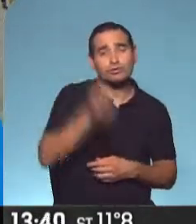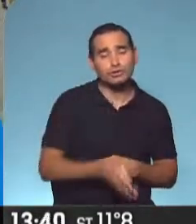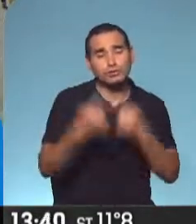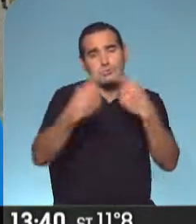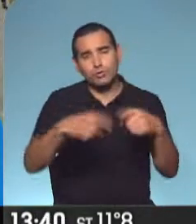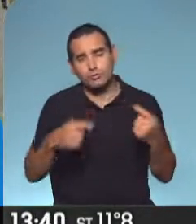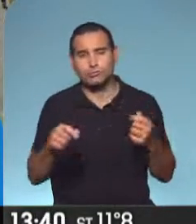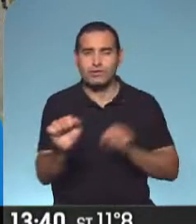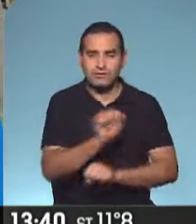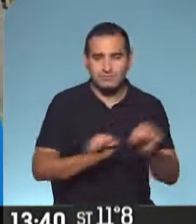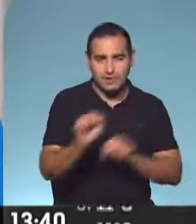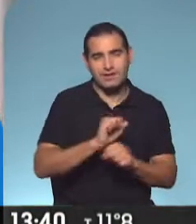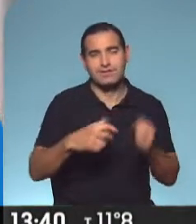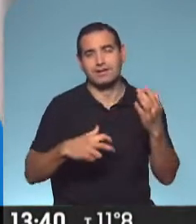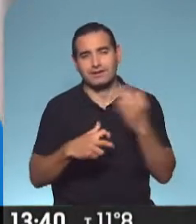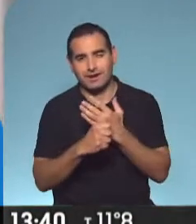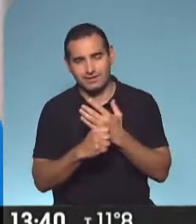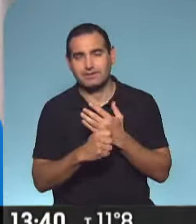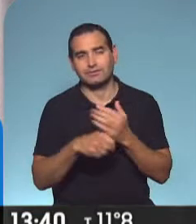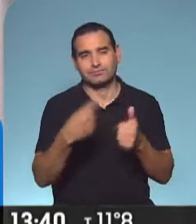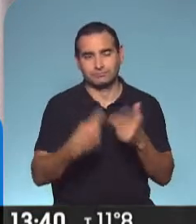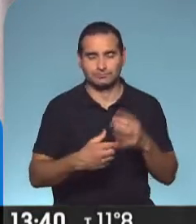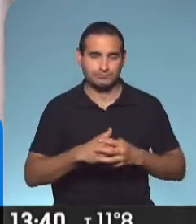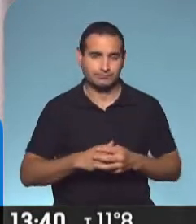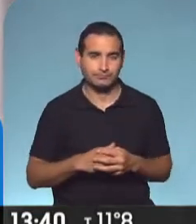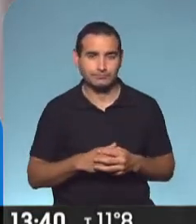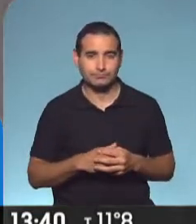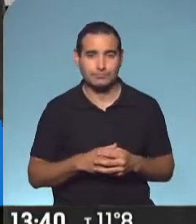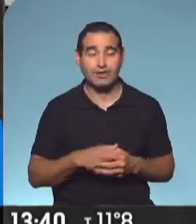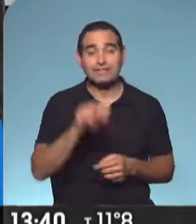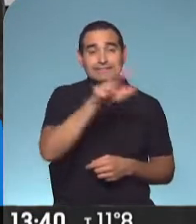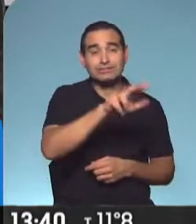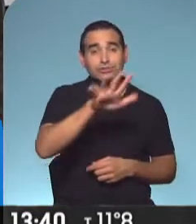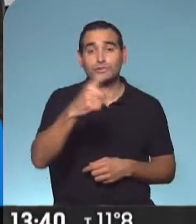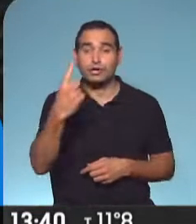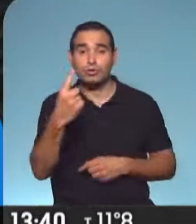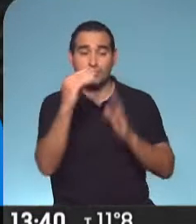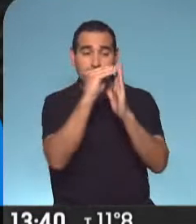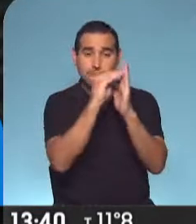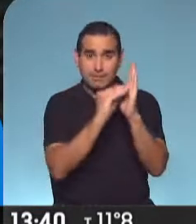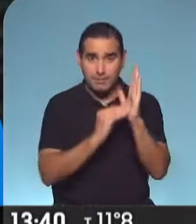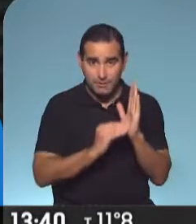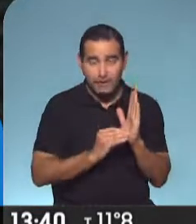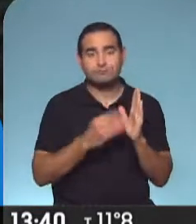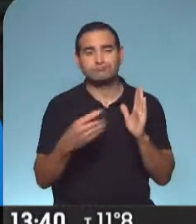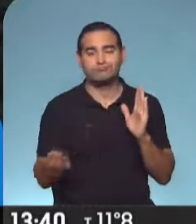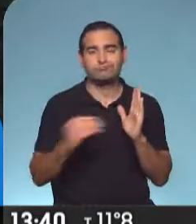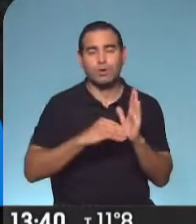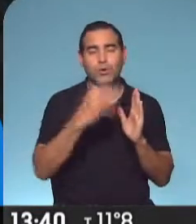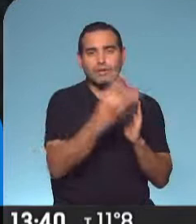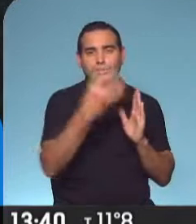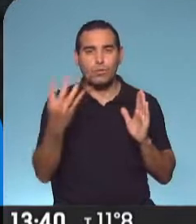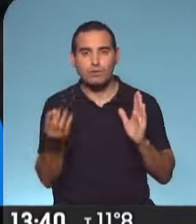productos de limpieza, carnes procesadas y embutidos. A la lista de 351 artículos de precios cuidados se sumaron